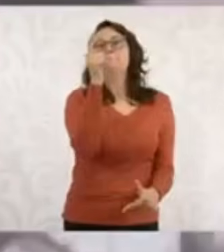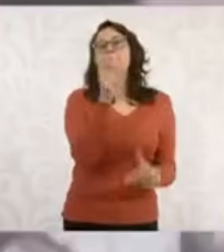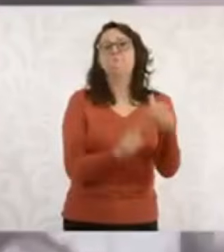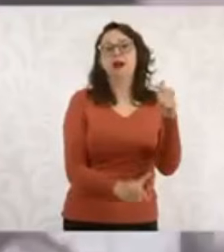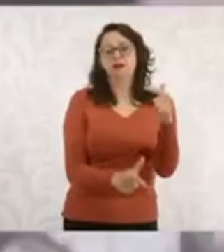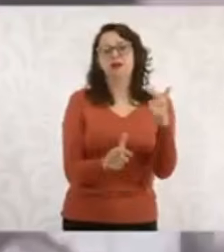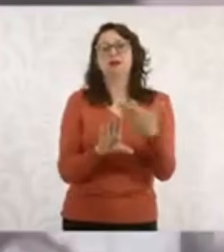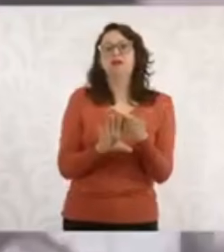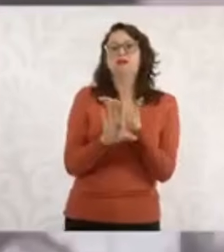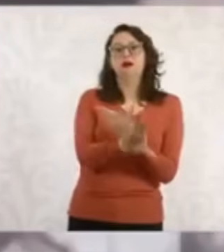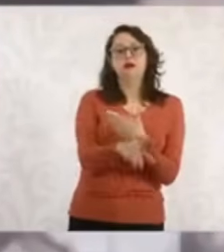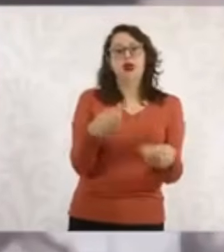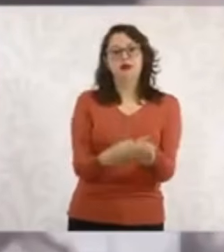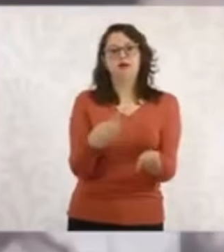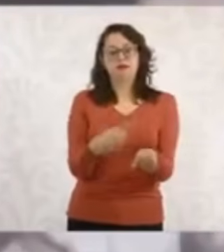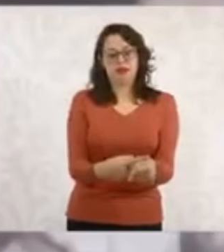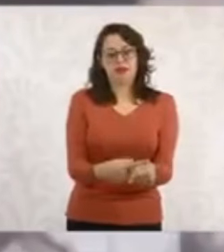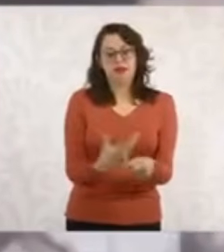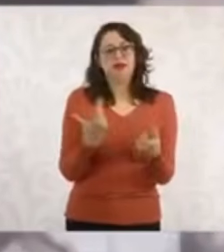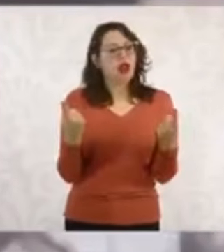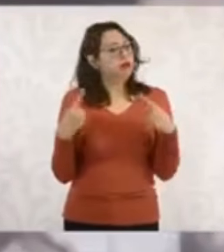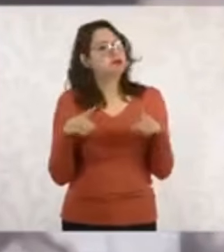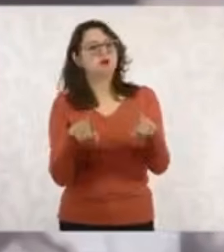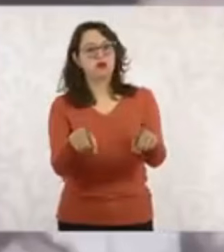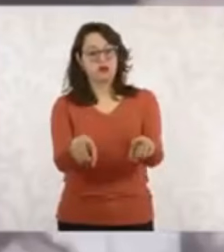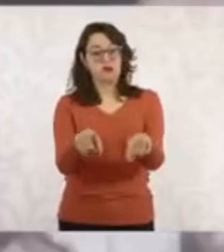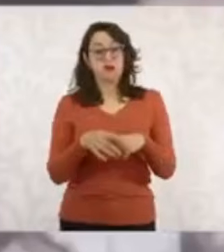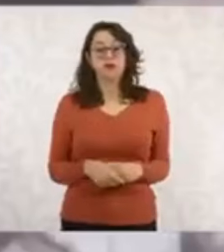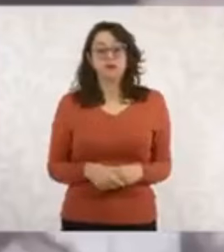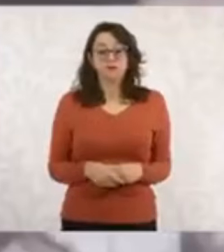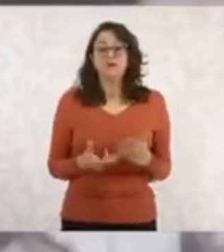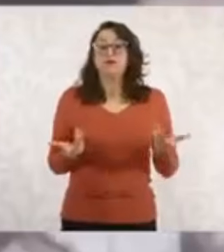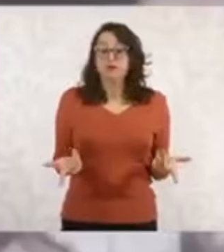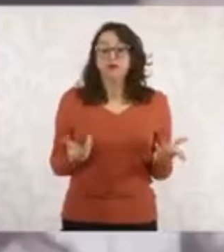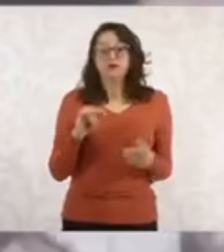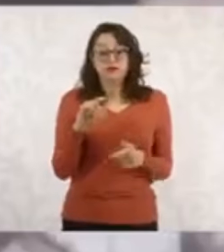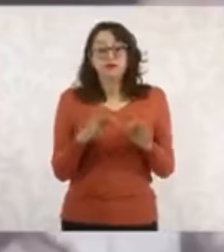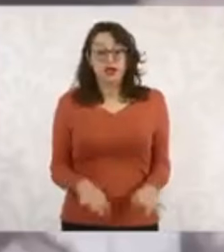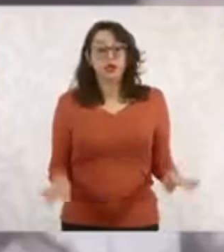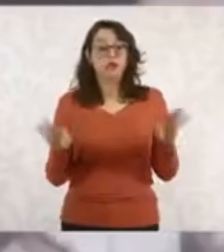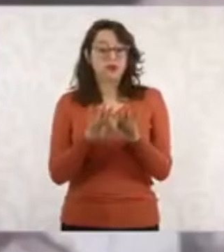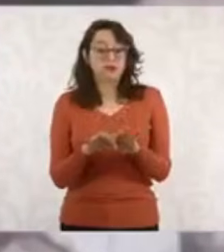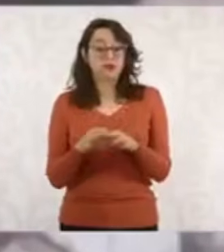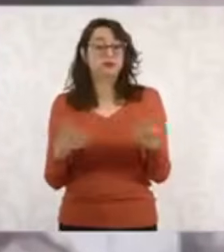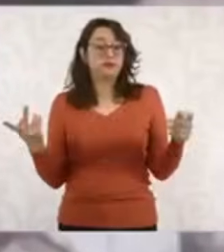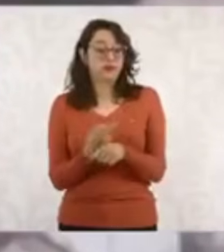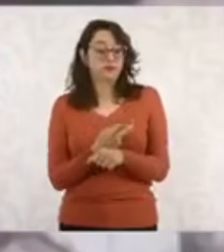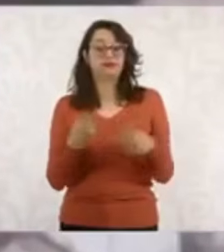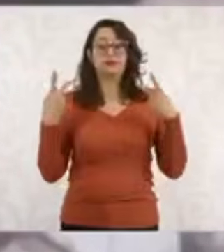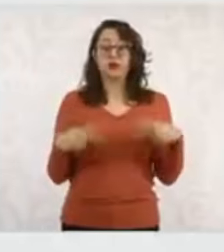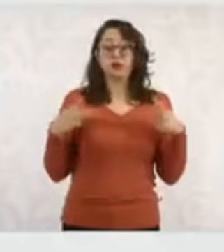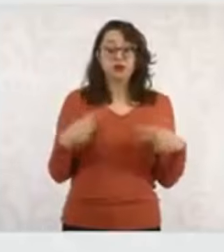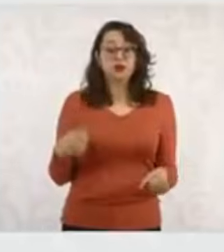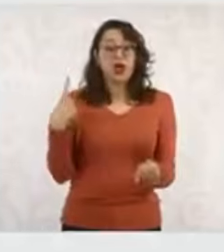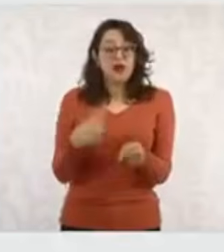tenemos de padecimientos. Entonces, sí es muy relevante porque cuando una gente se enferma, pues